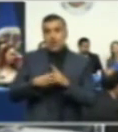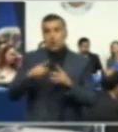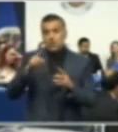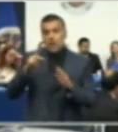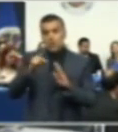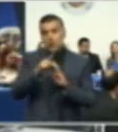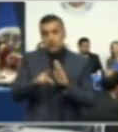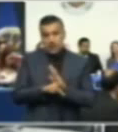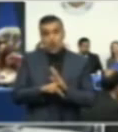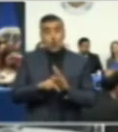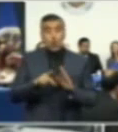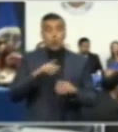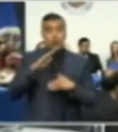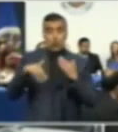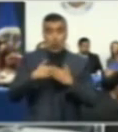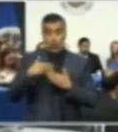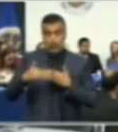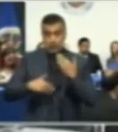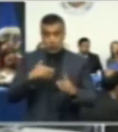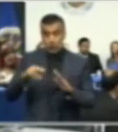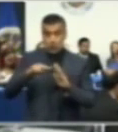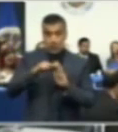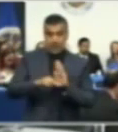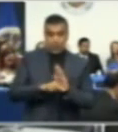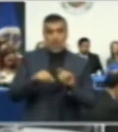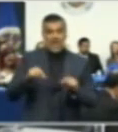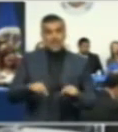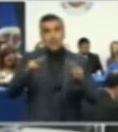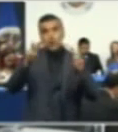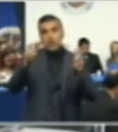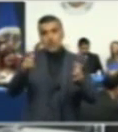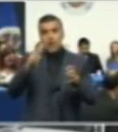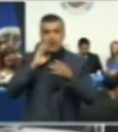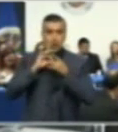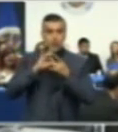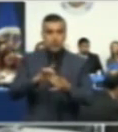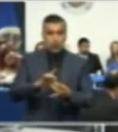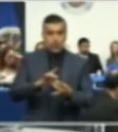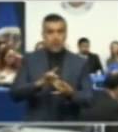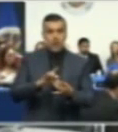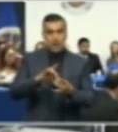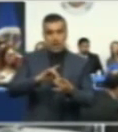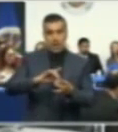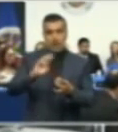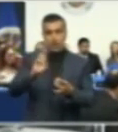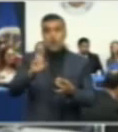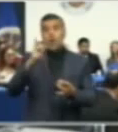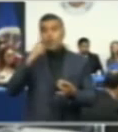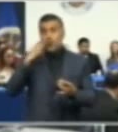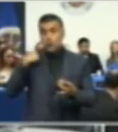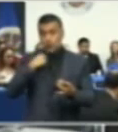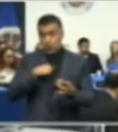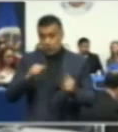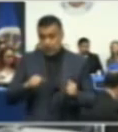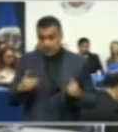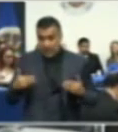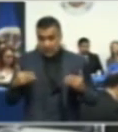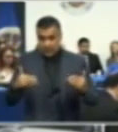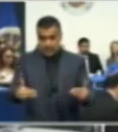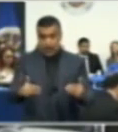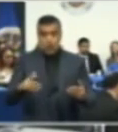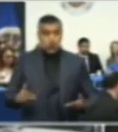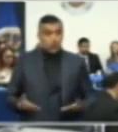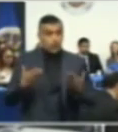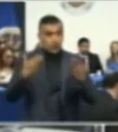algunas políticas. Como en todo proceso de reforma normativo, esto es un tema que corresponde al Congreso de la República, pero si podemos avanzar sobre la base